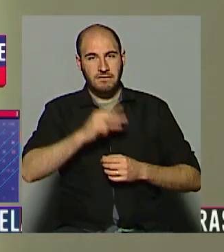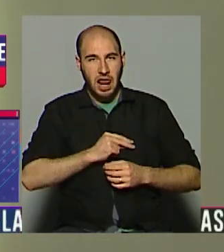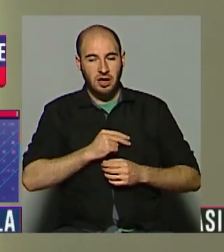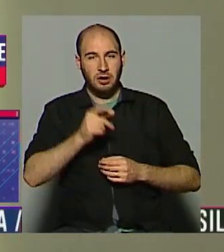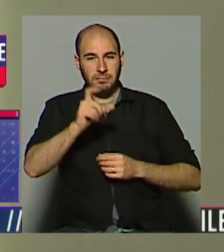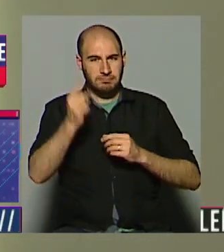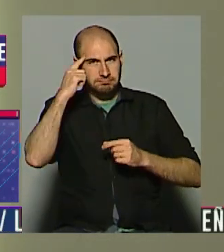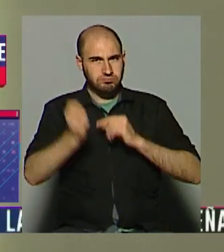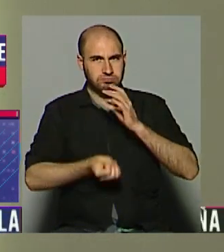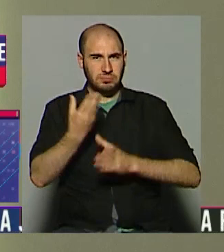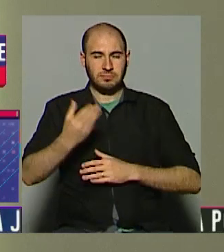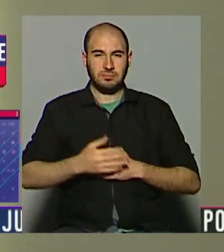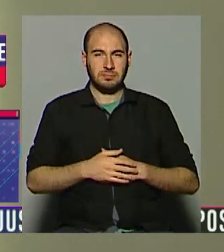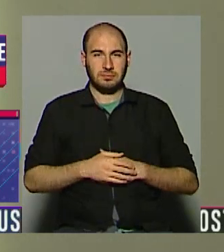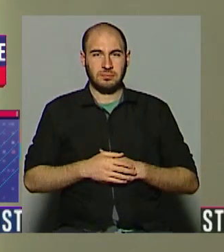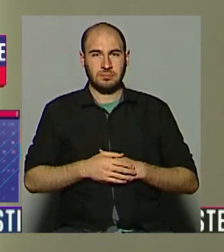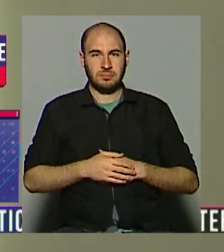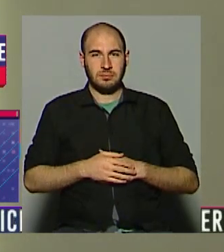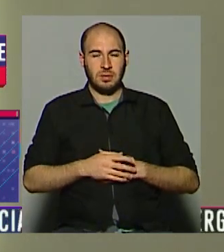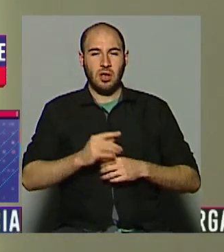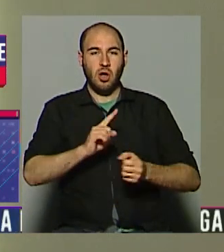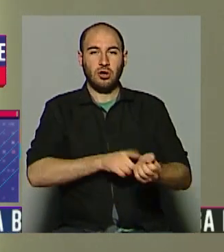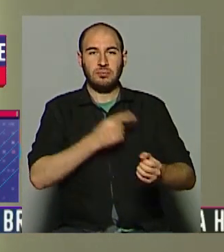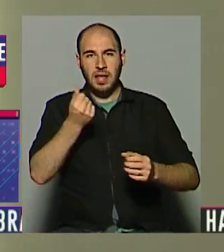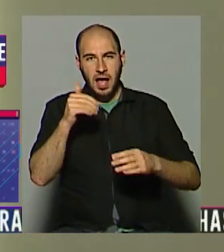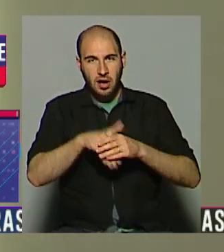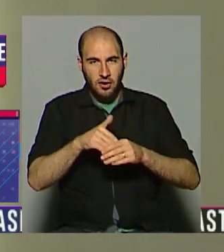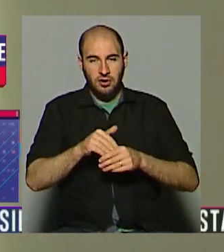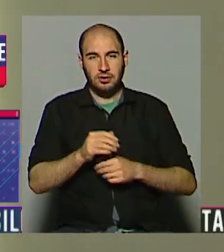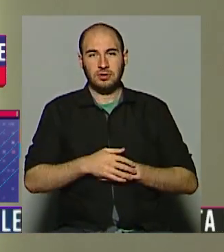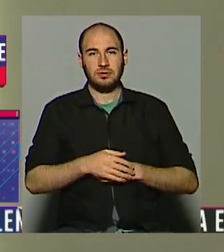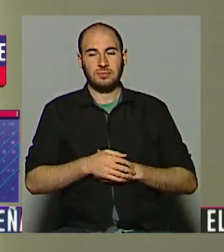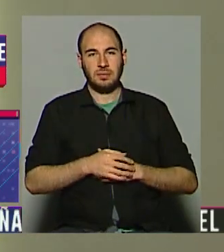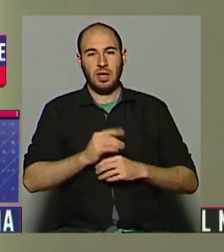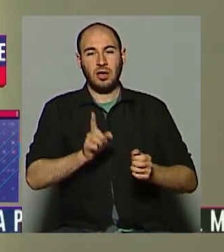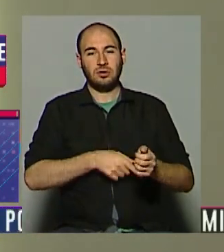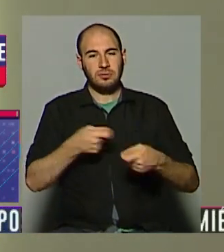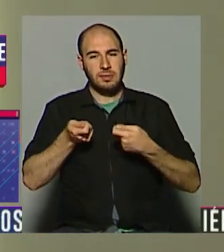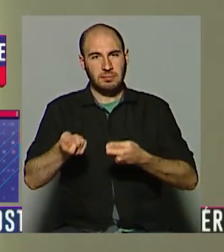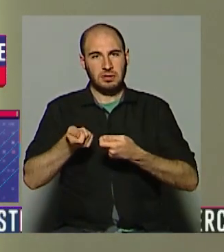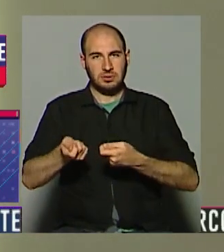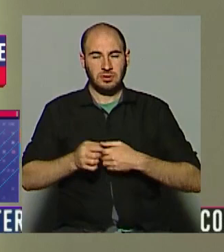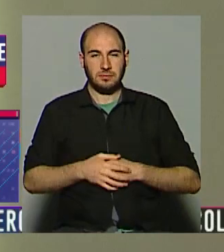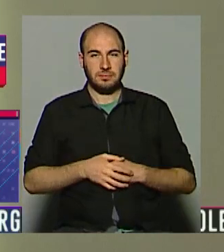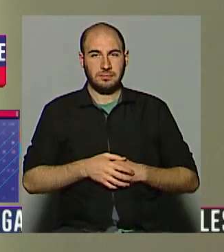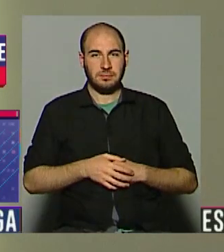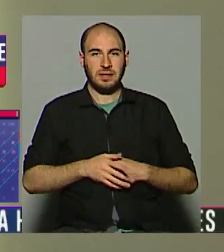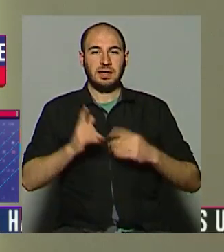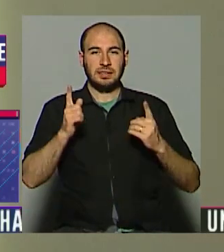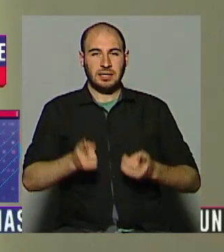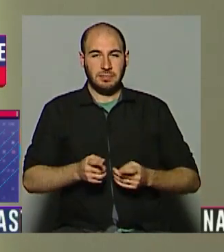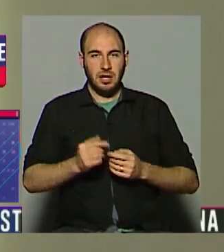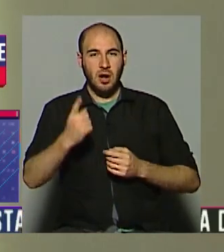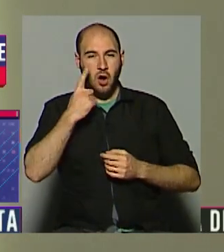del emprendedurismo, uh-huh. El hábito del ahorro, el hábito de la inversión y un poco también